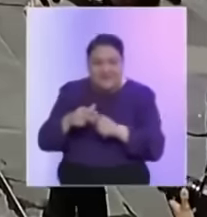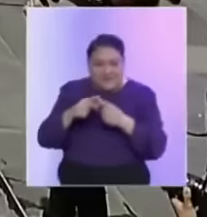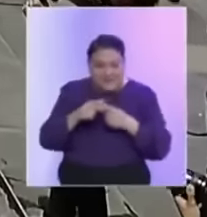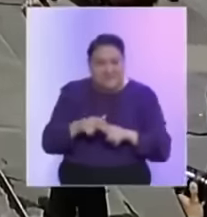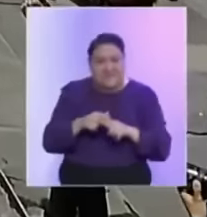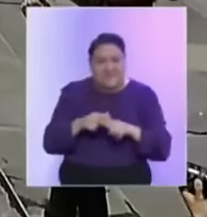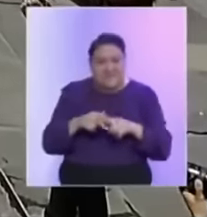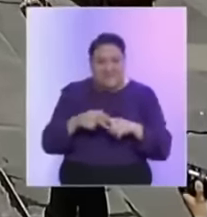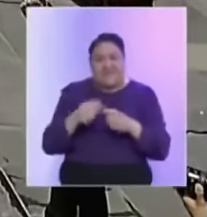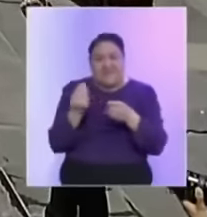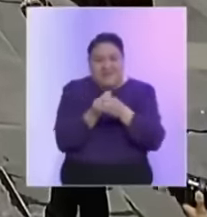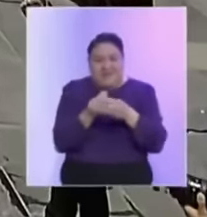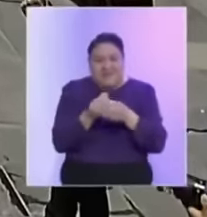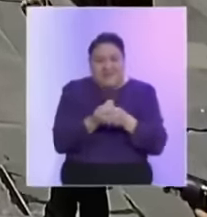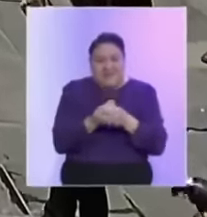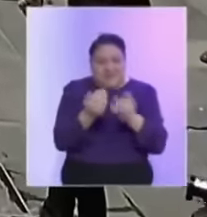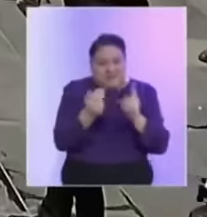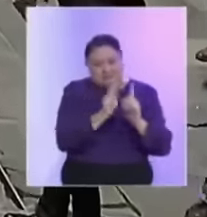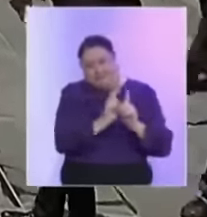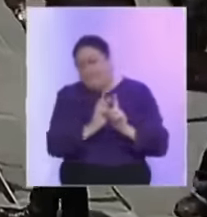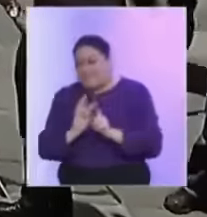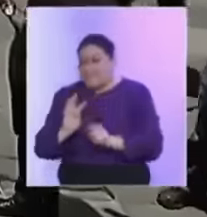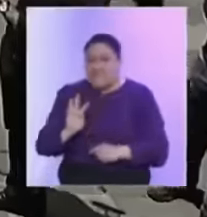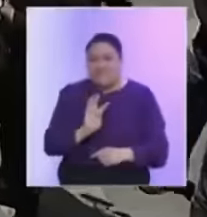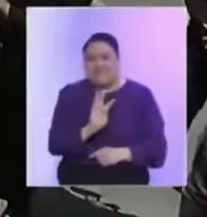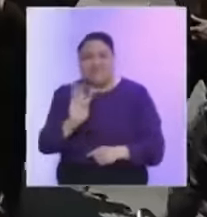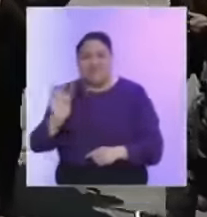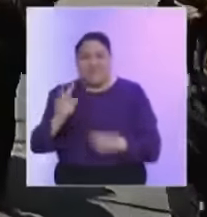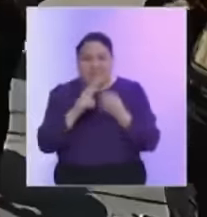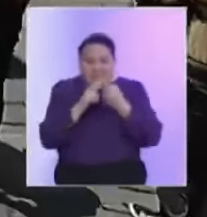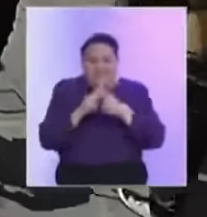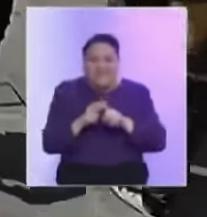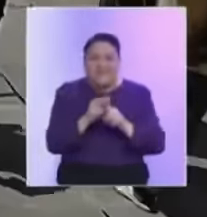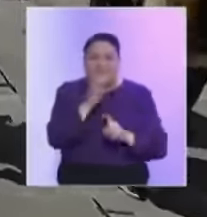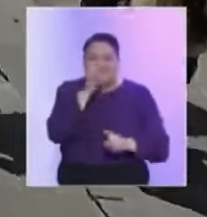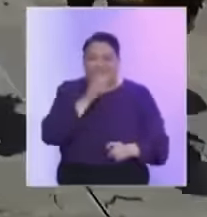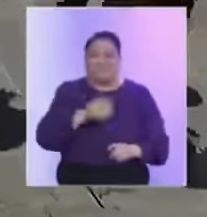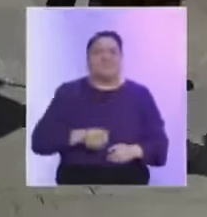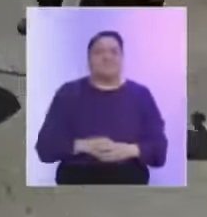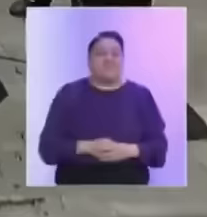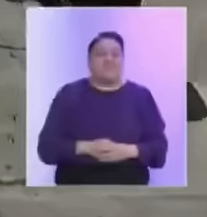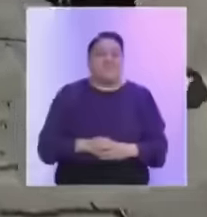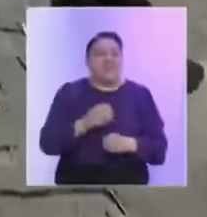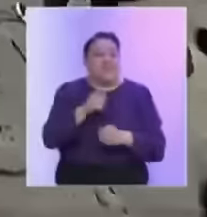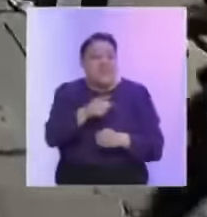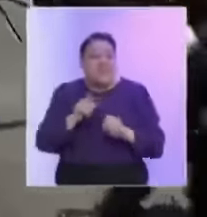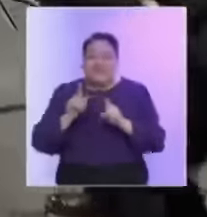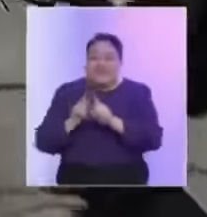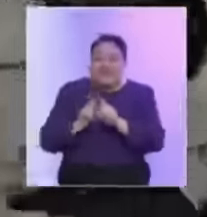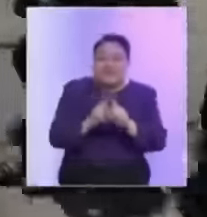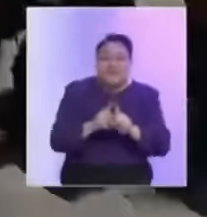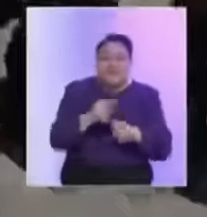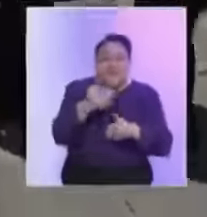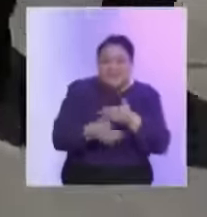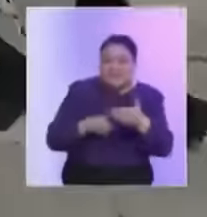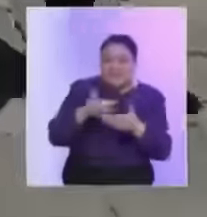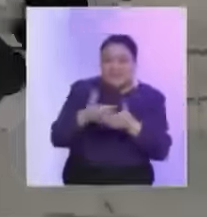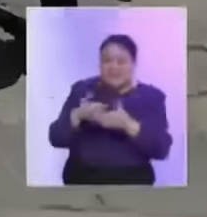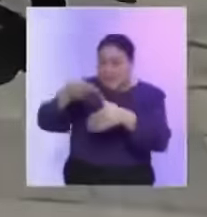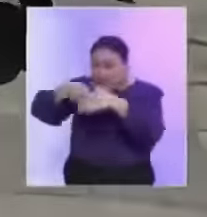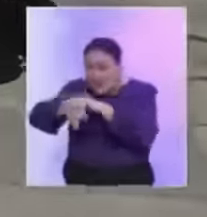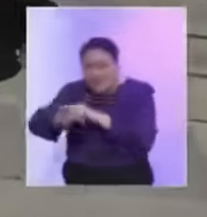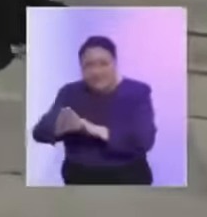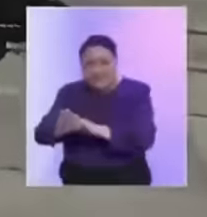Con gran felicidad, el pueblo de México acompaña a la doctora Claudia Sheinbaum a recibir la constancia de mayoría en